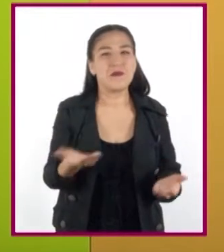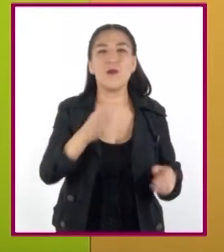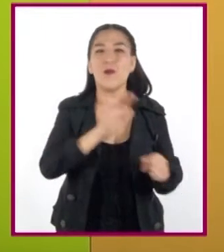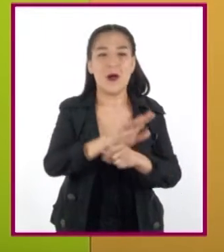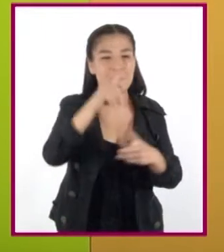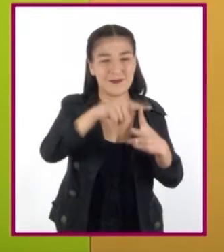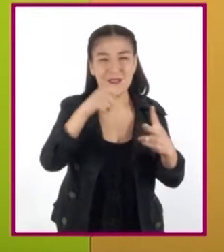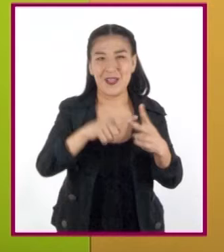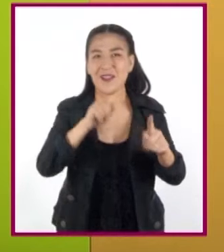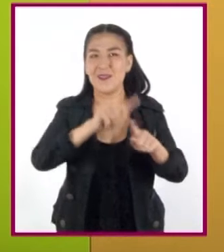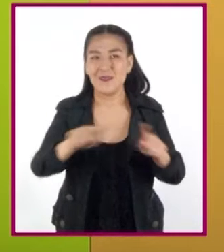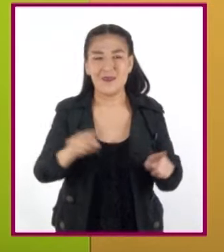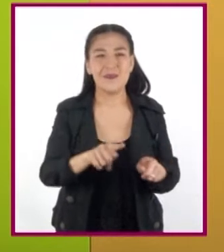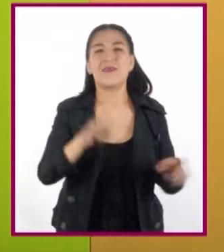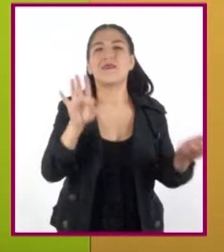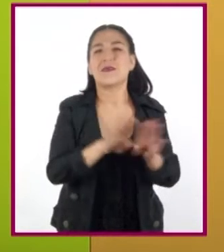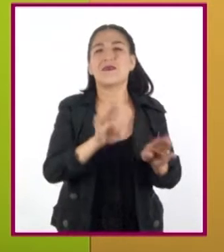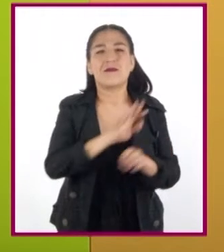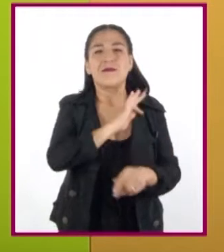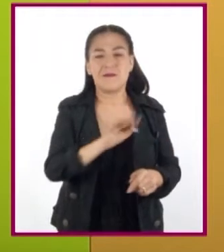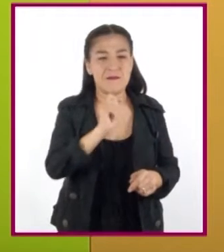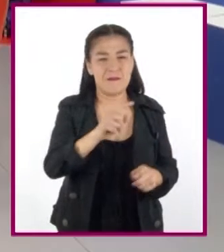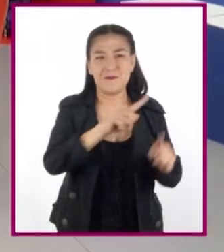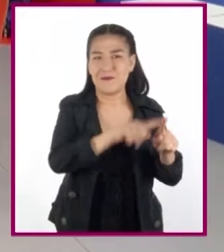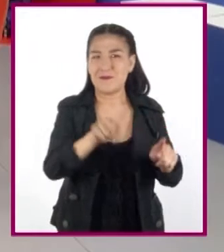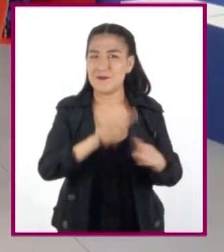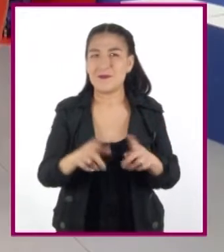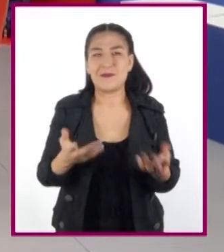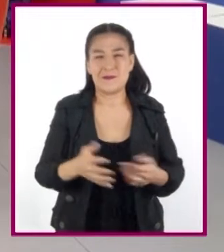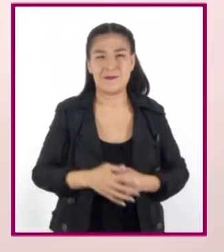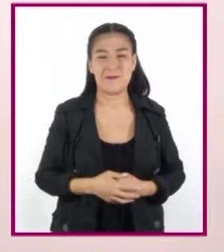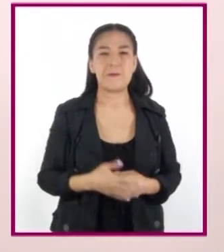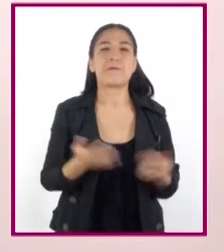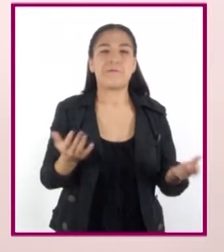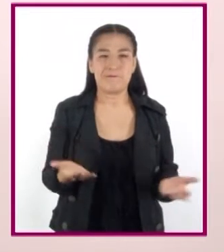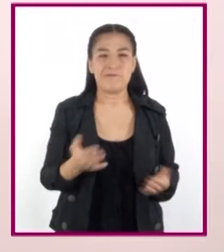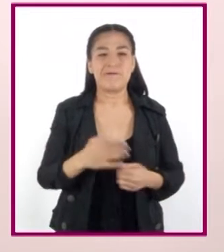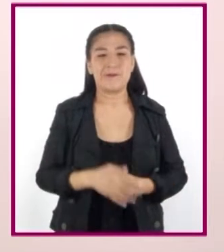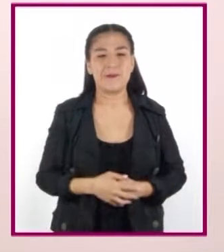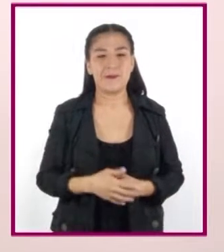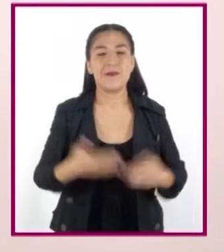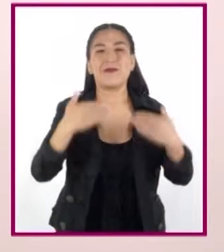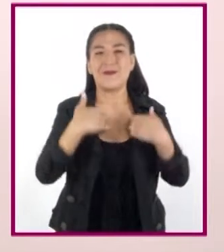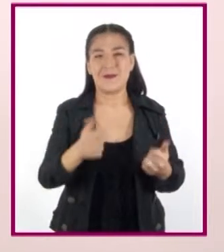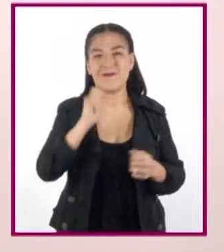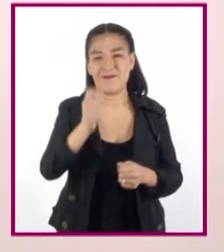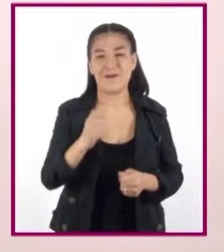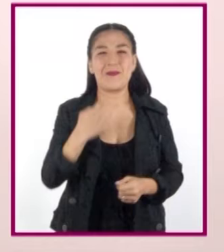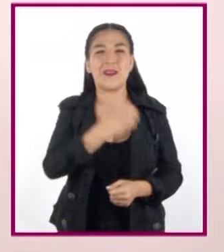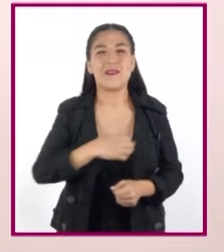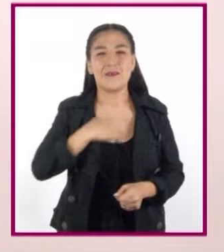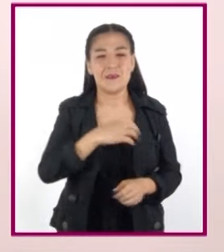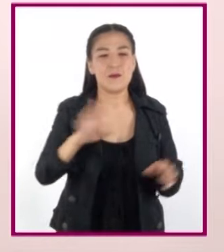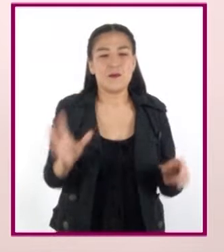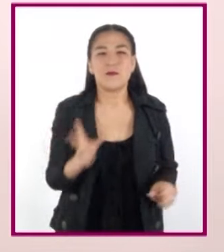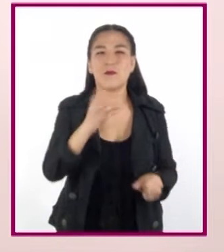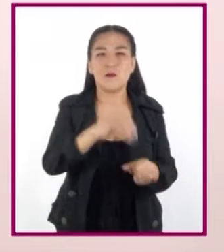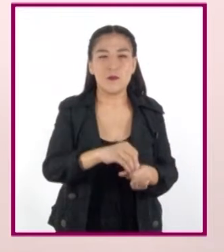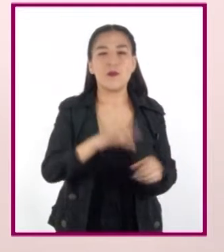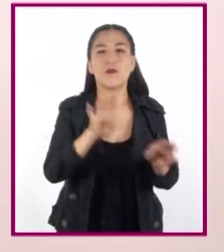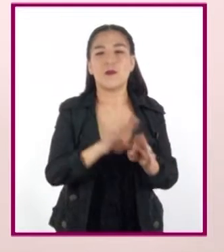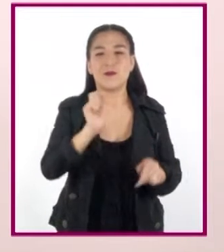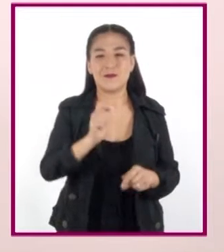ellos. ¿Cómo podemos diferenciarlos? Pues bien, entendemos por emoción el conjunto de